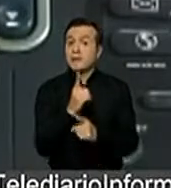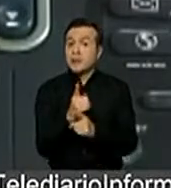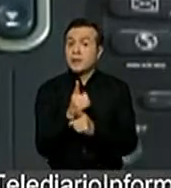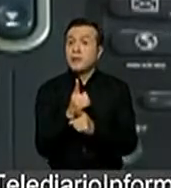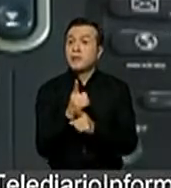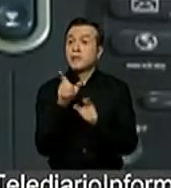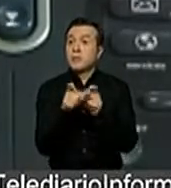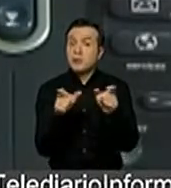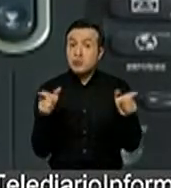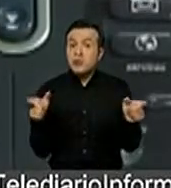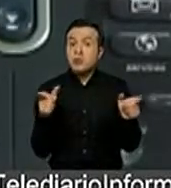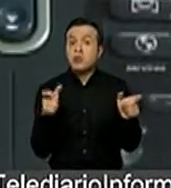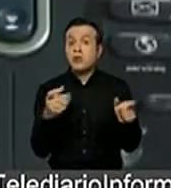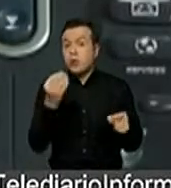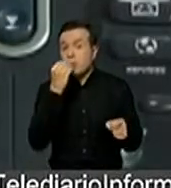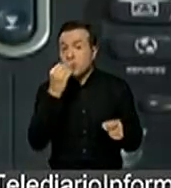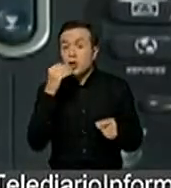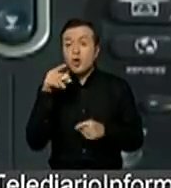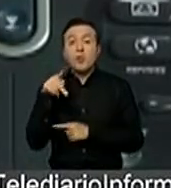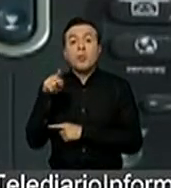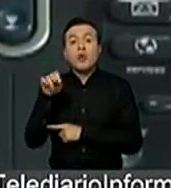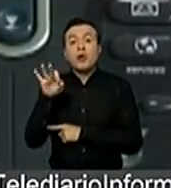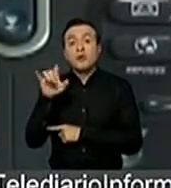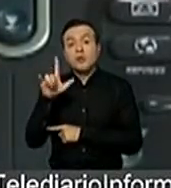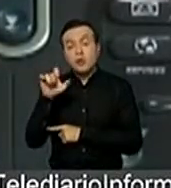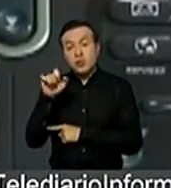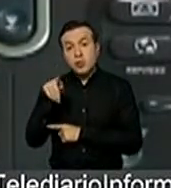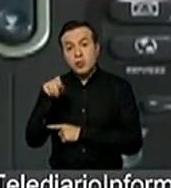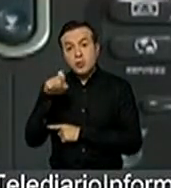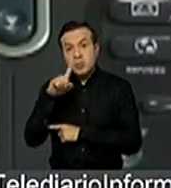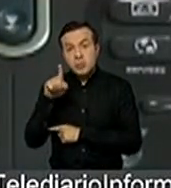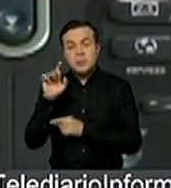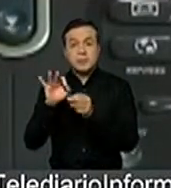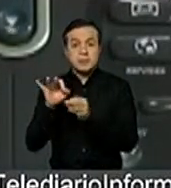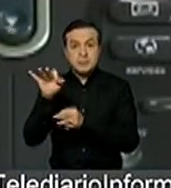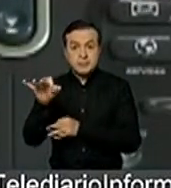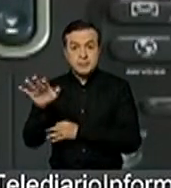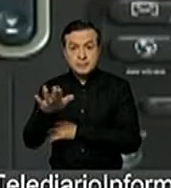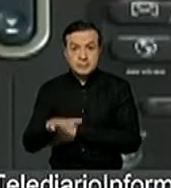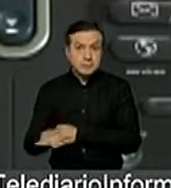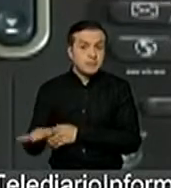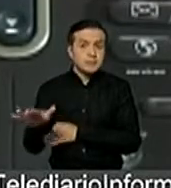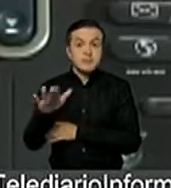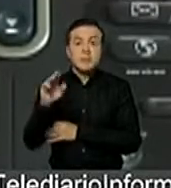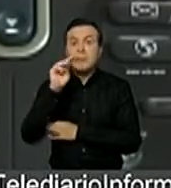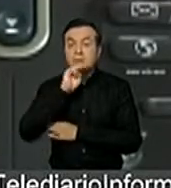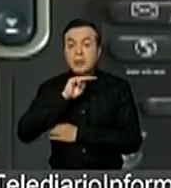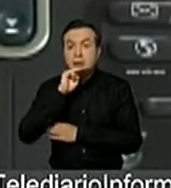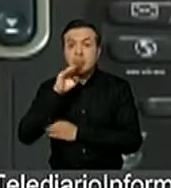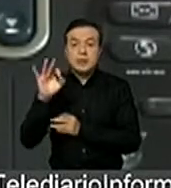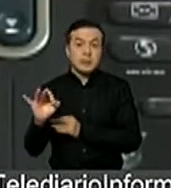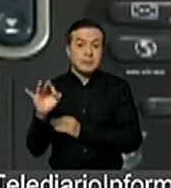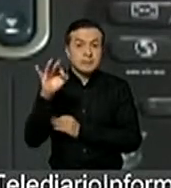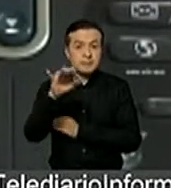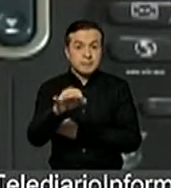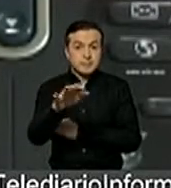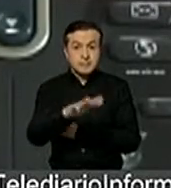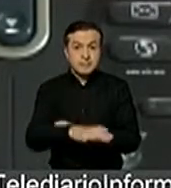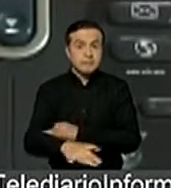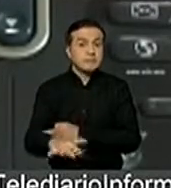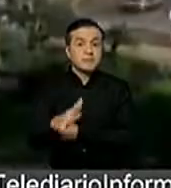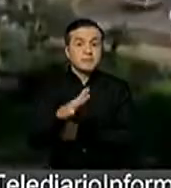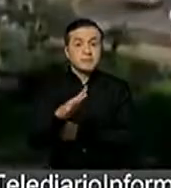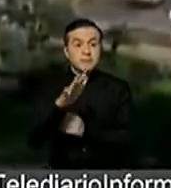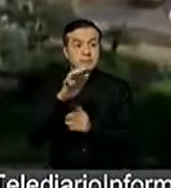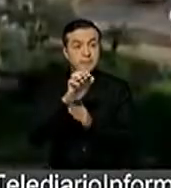en hosterías de Puerto López, iban a conocer diferentes atractivos de Manta y a la final ni siquiera van a parar en